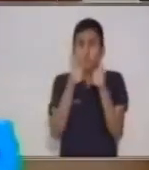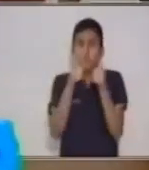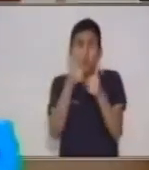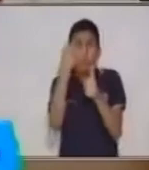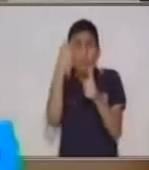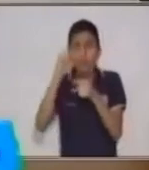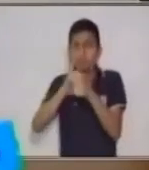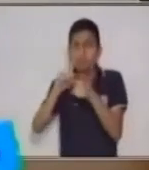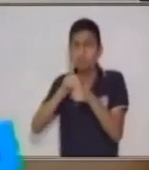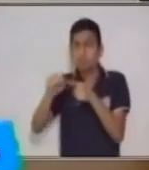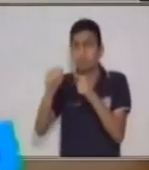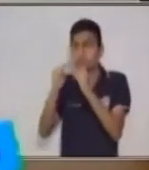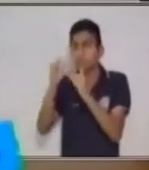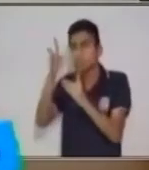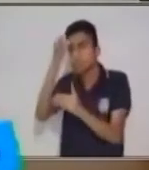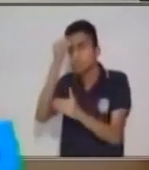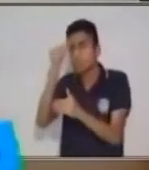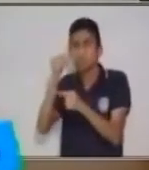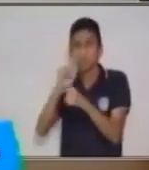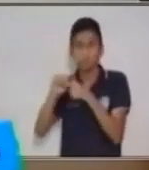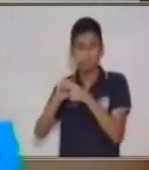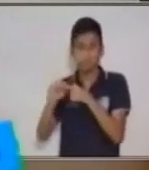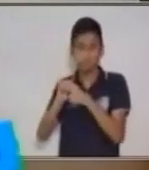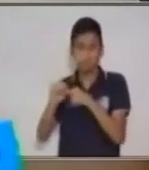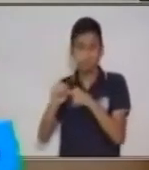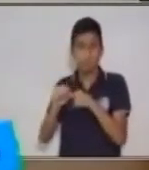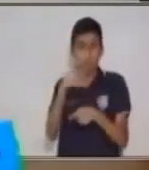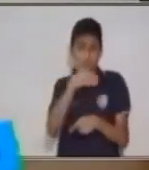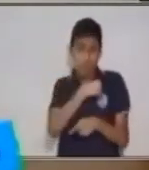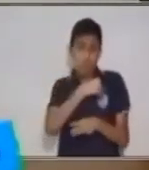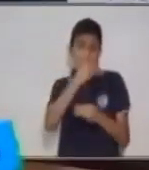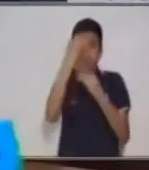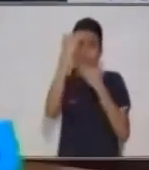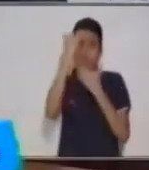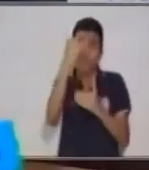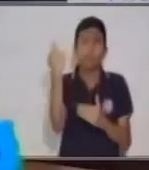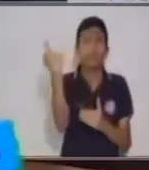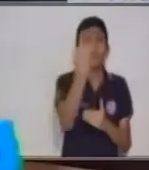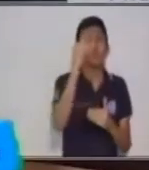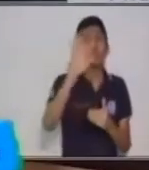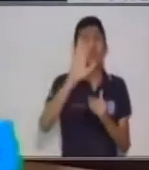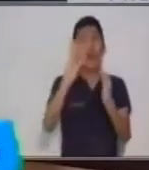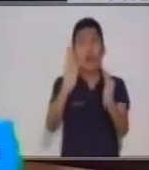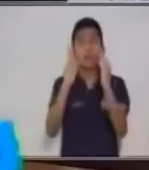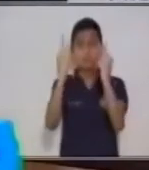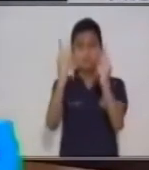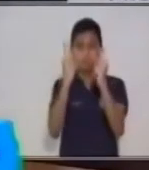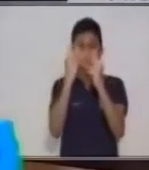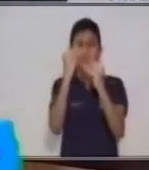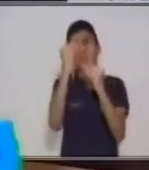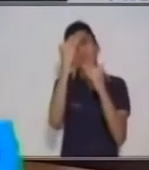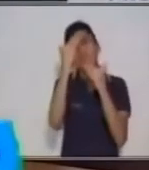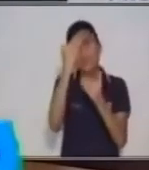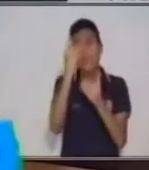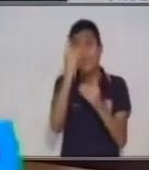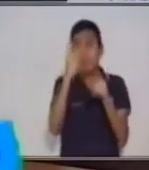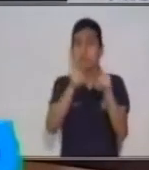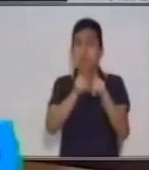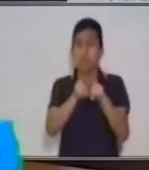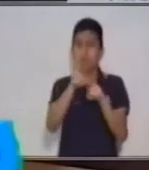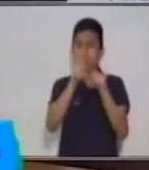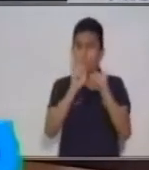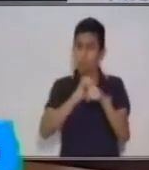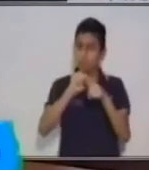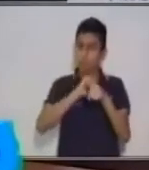eficiente con los recursos que tengan. De esta forma, pues yo quiero agradecer toda la atención que has puesto a esta clase y sobre todo que